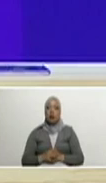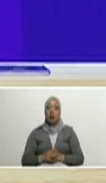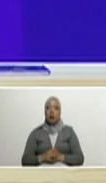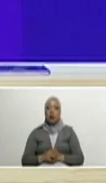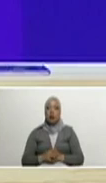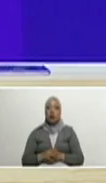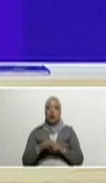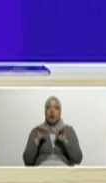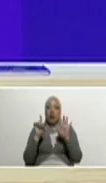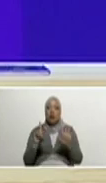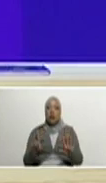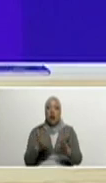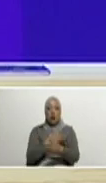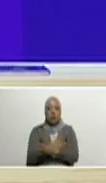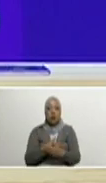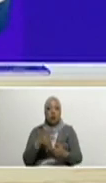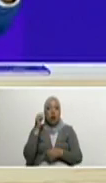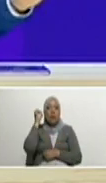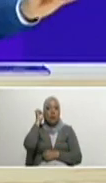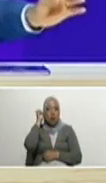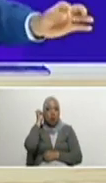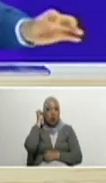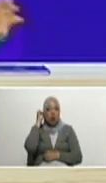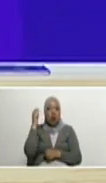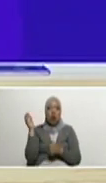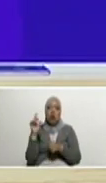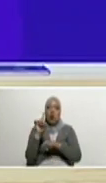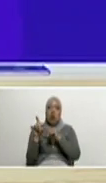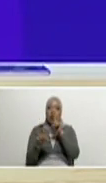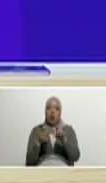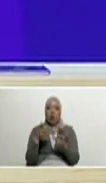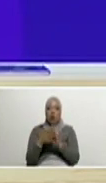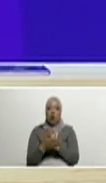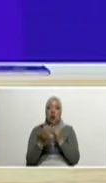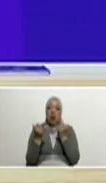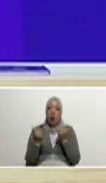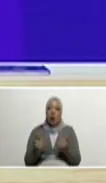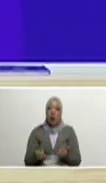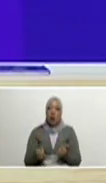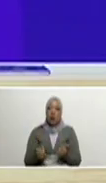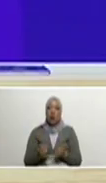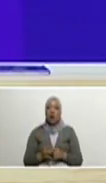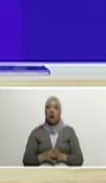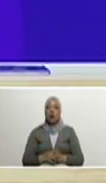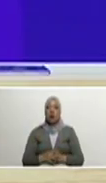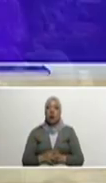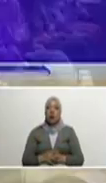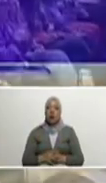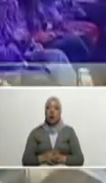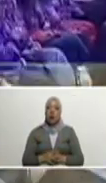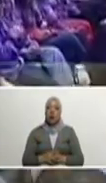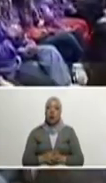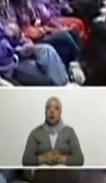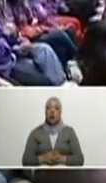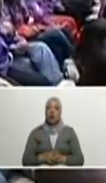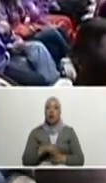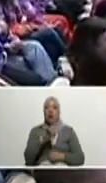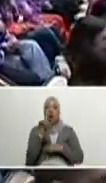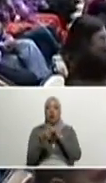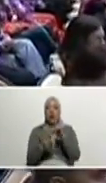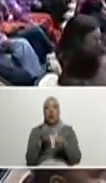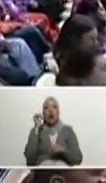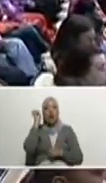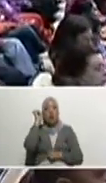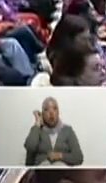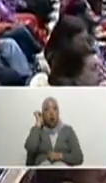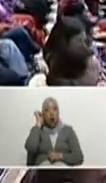Casi 6 millones de mujeres han contestado la encuesta que lanzamos recientemente. Y cuando le preguntamos a la